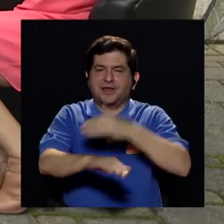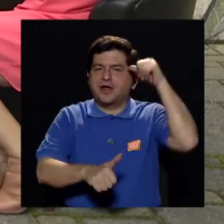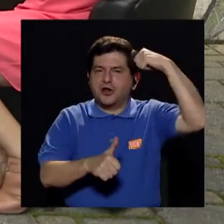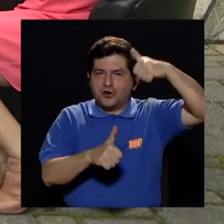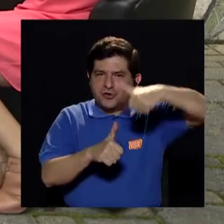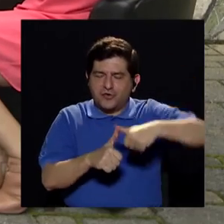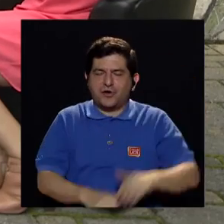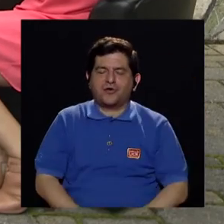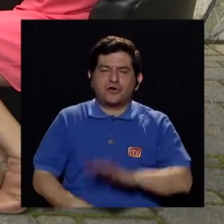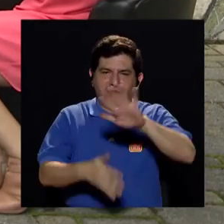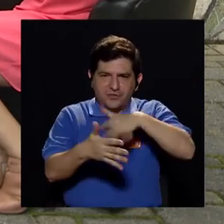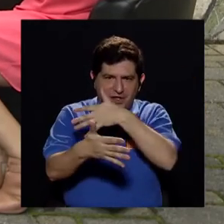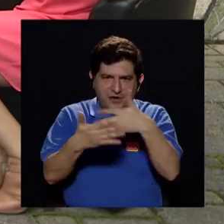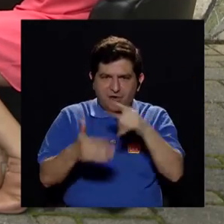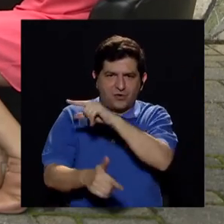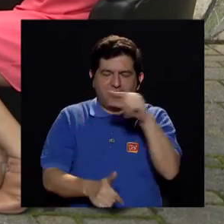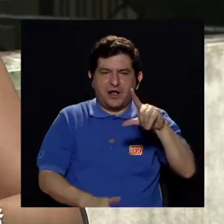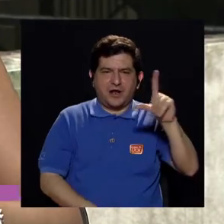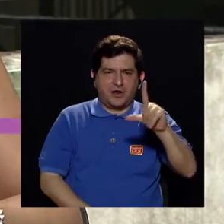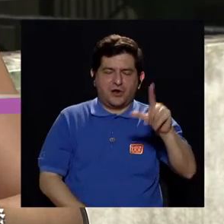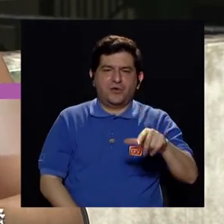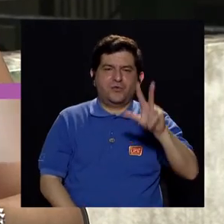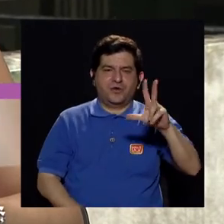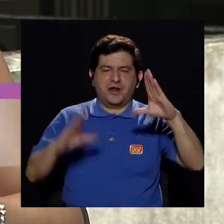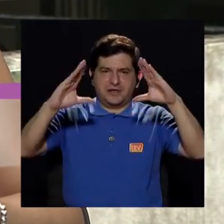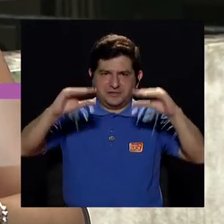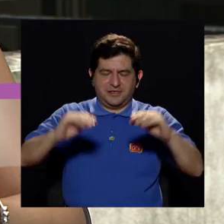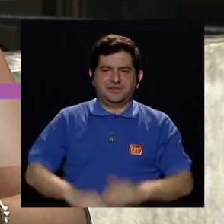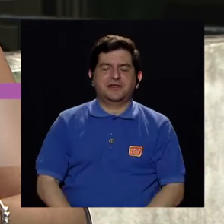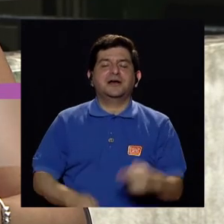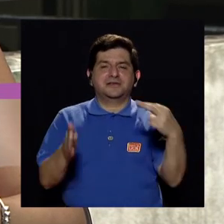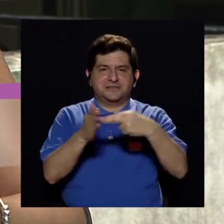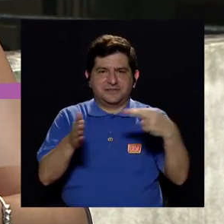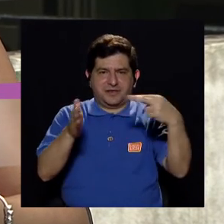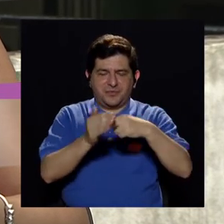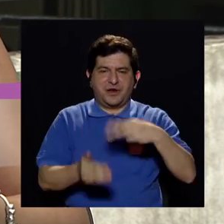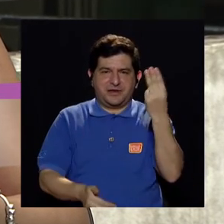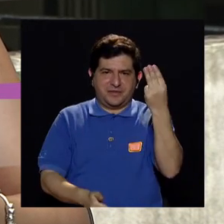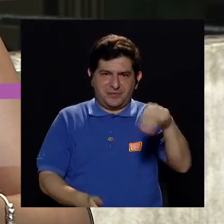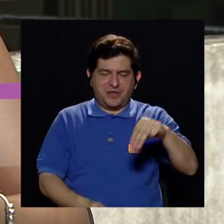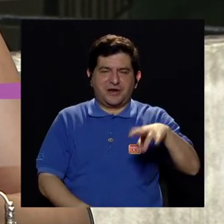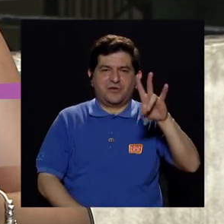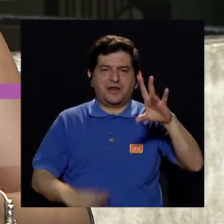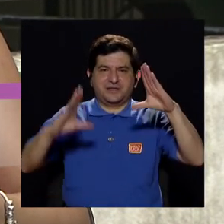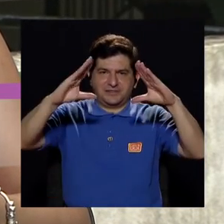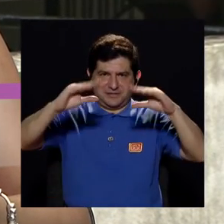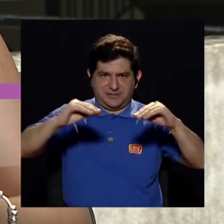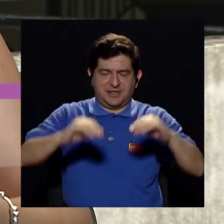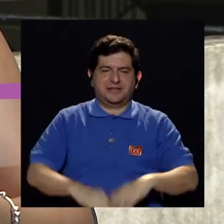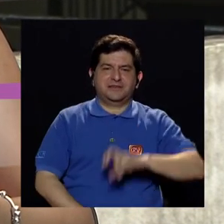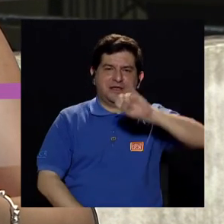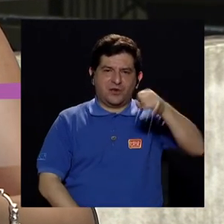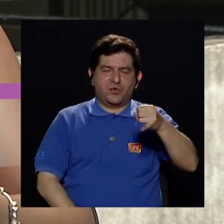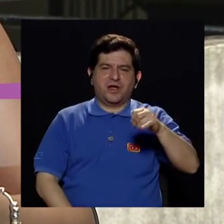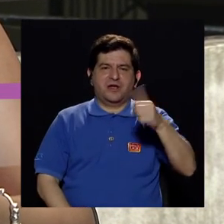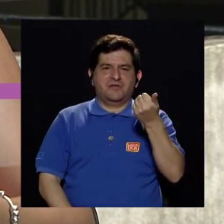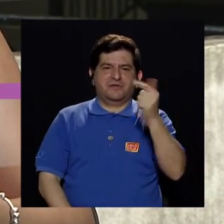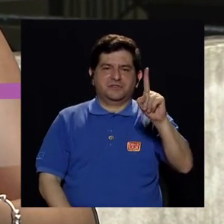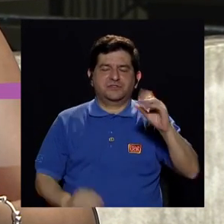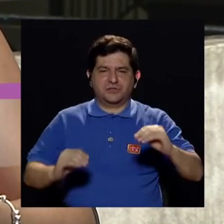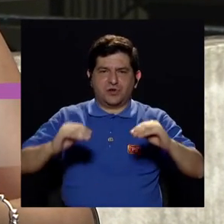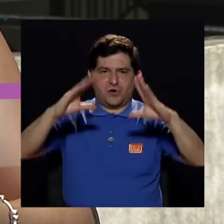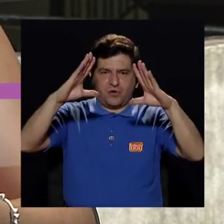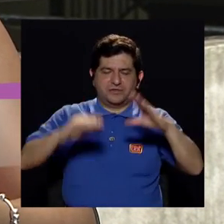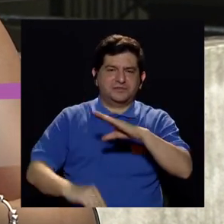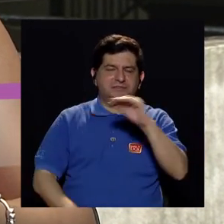le recordamos nuestro horario semanal, lunes a las 3 de la tarde, con repetición los miércoles a las 7 de la noche, los jueves a las 11